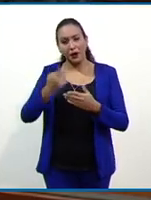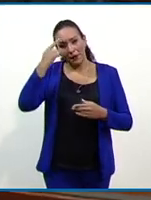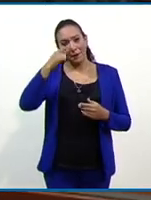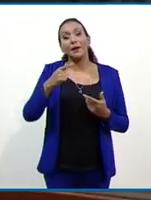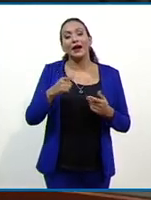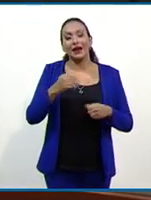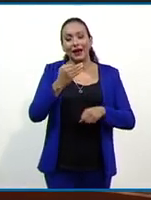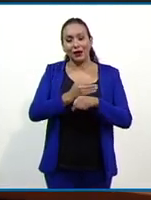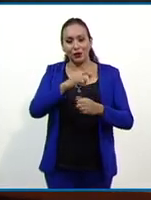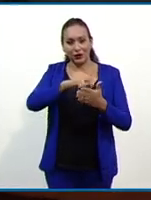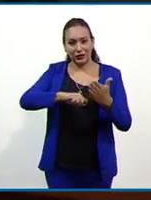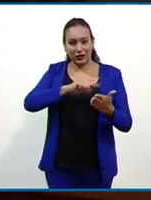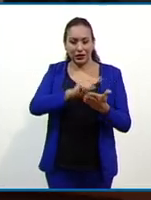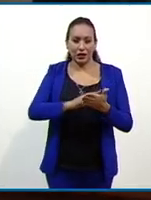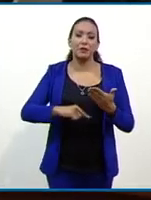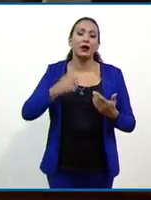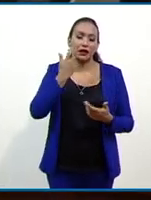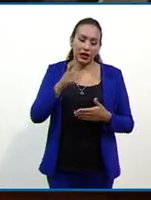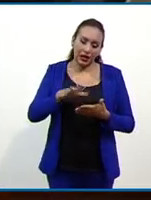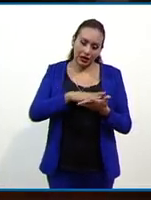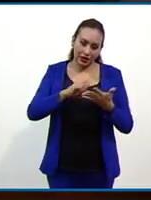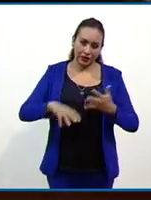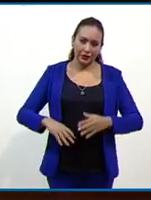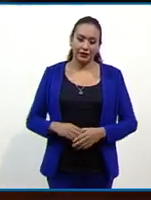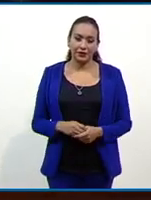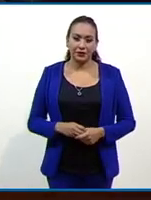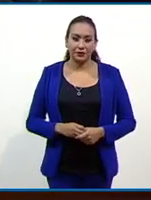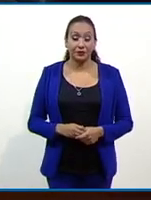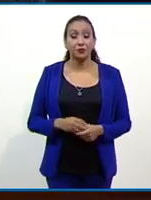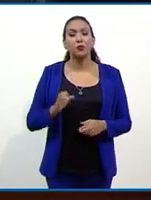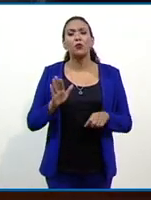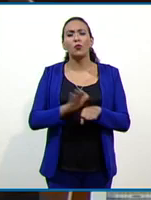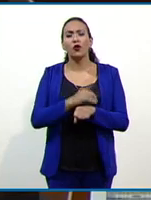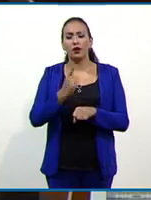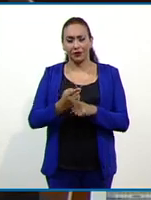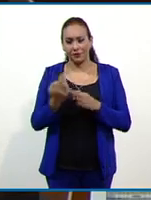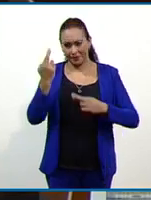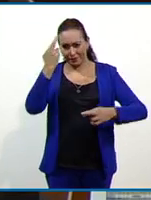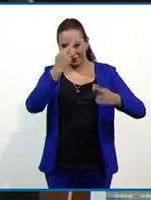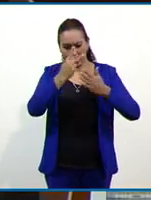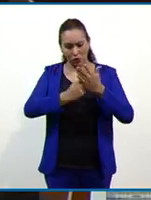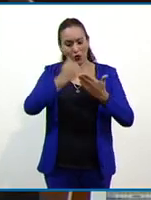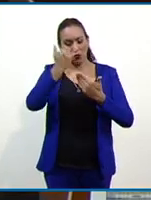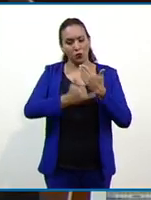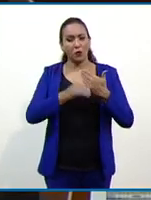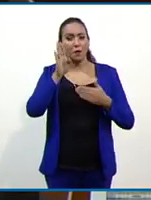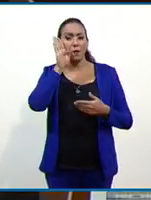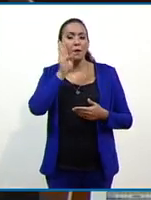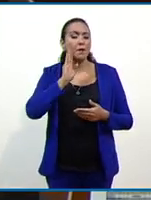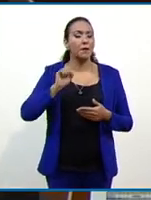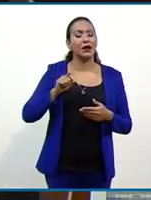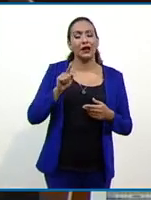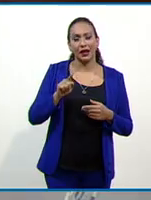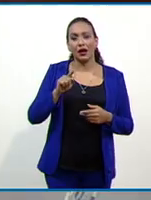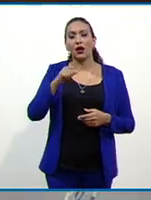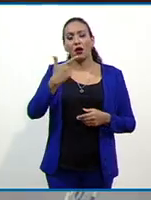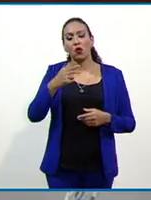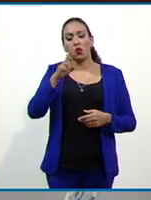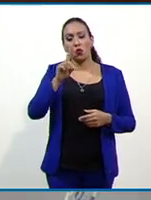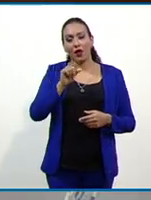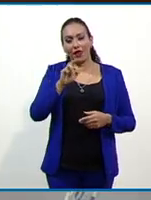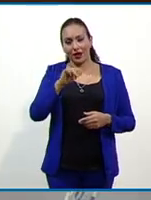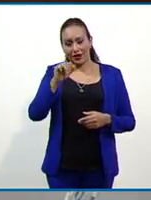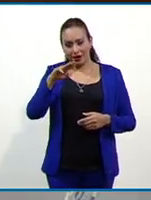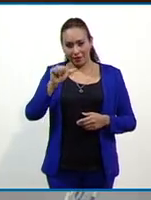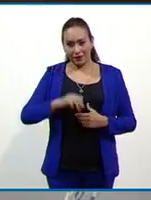proceso legislativo de reforma constitucional. Esto al resolver proyectos de la ministra Lenia Batres Guadarrama. Me parece